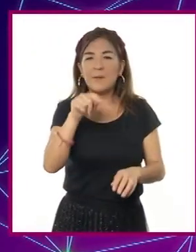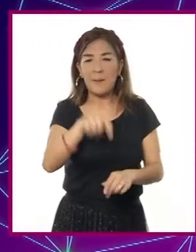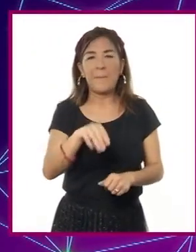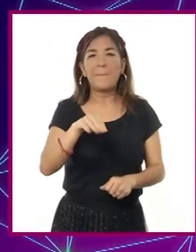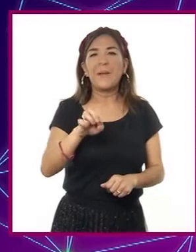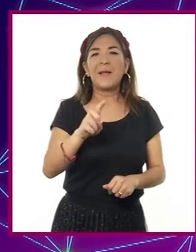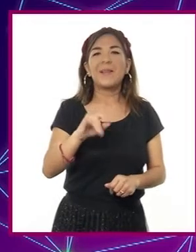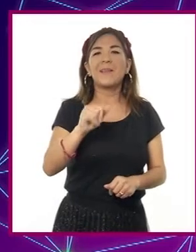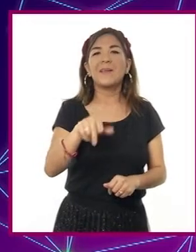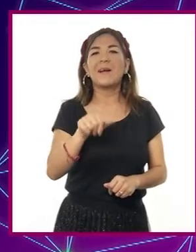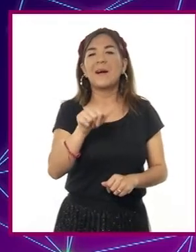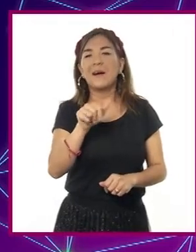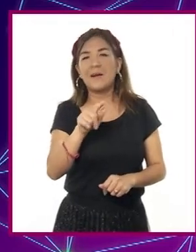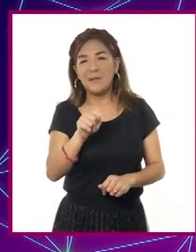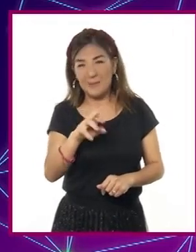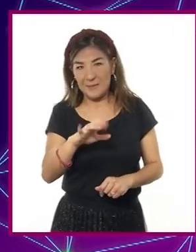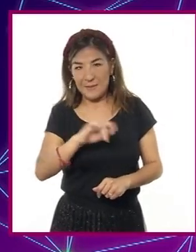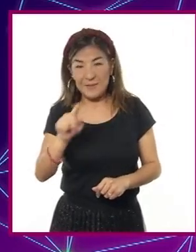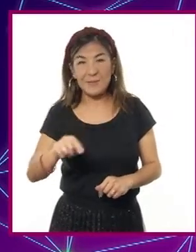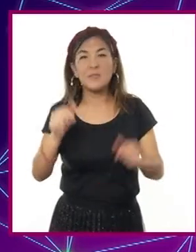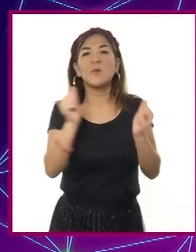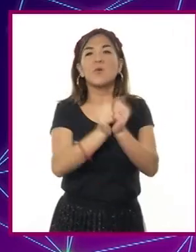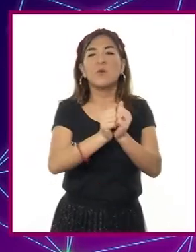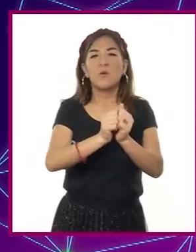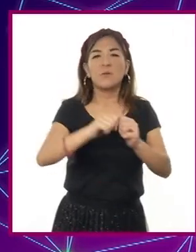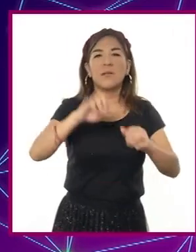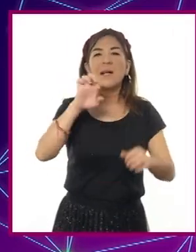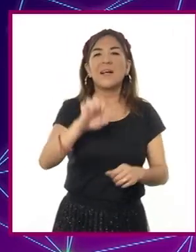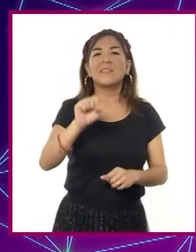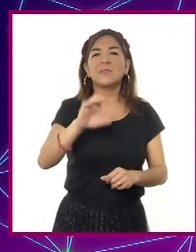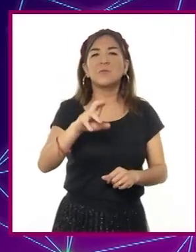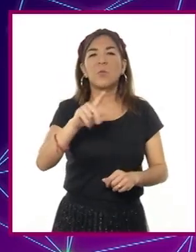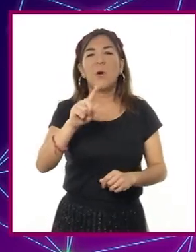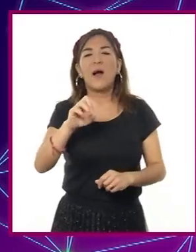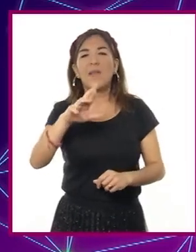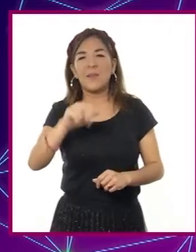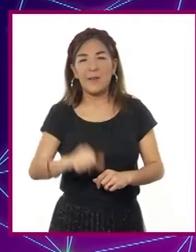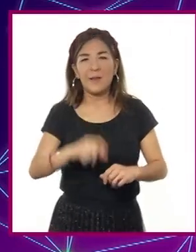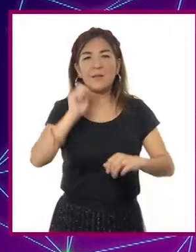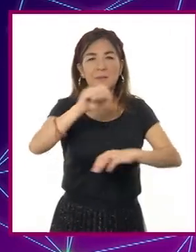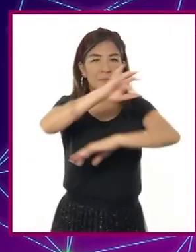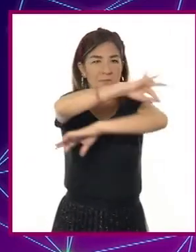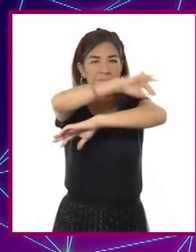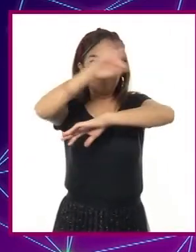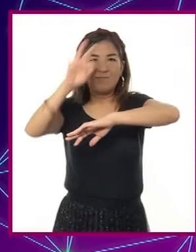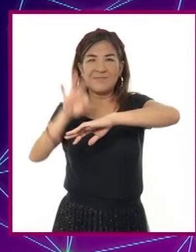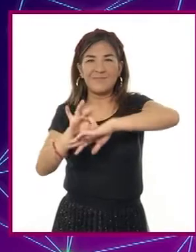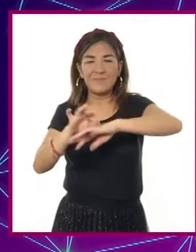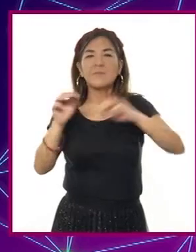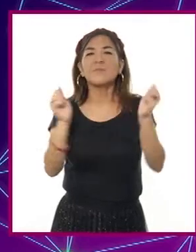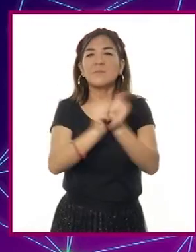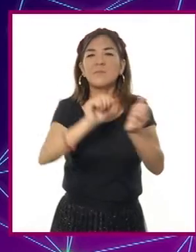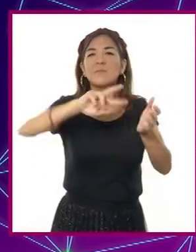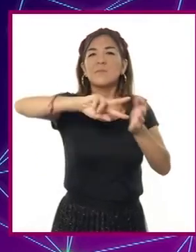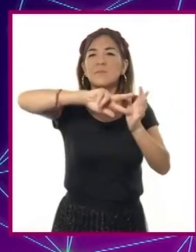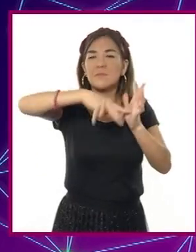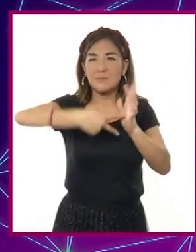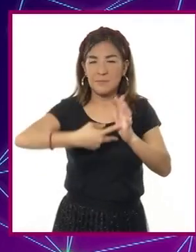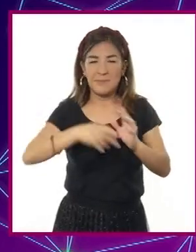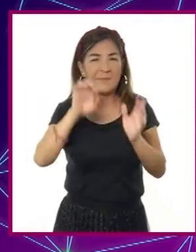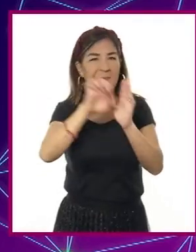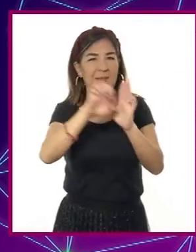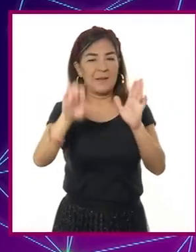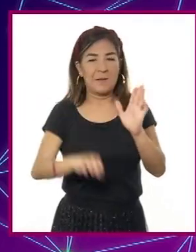mediatriz de un segmento es con escuadras y una regla graduada. Por ejemplo, dado el segmento de